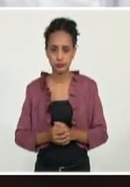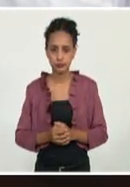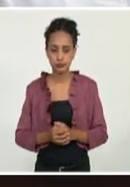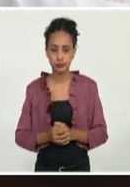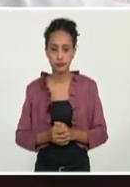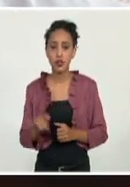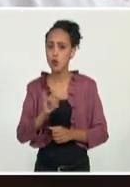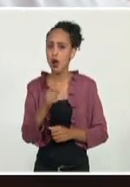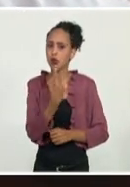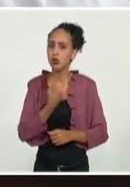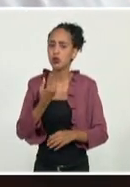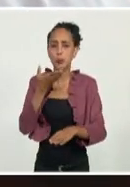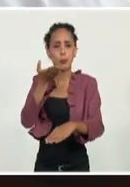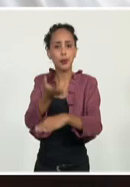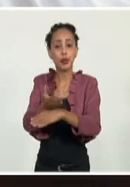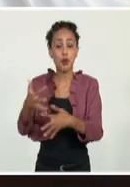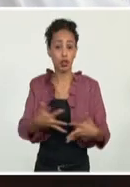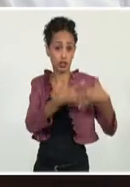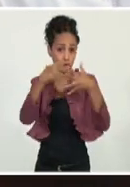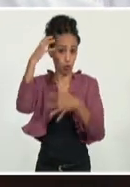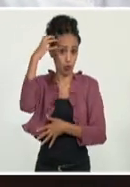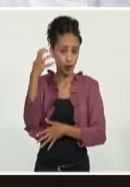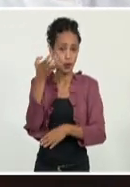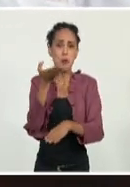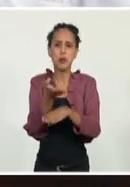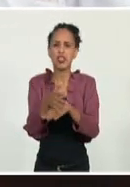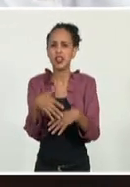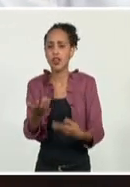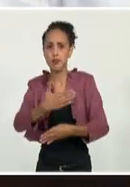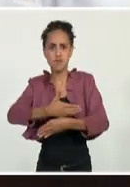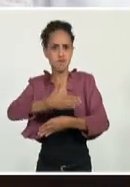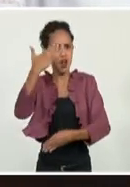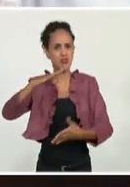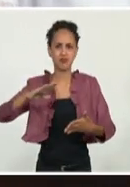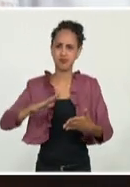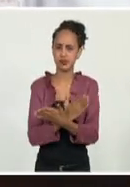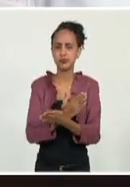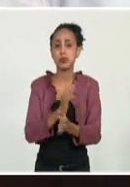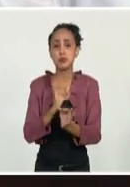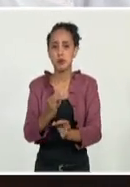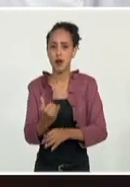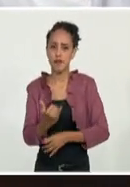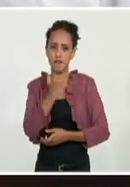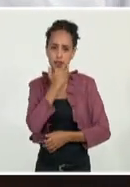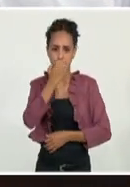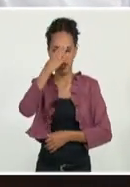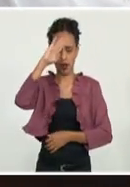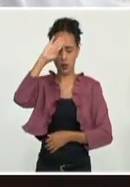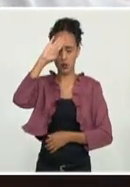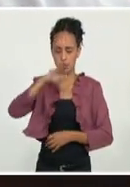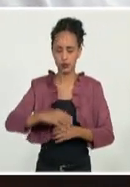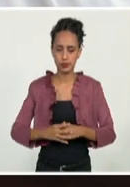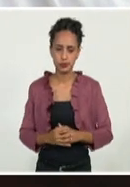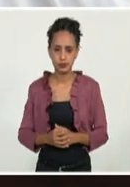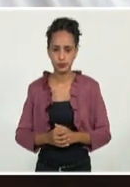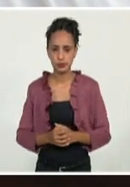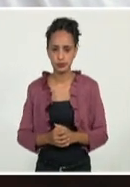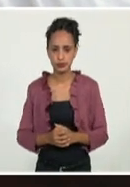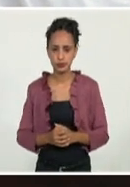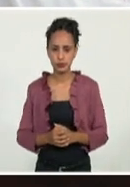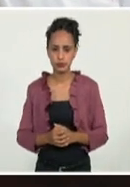gobierno de los Estados Unidos de eliminar el genocida, criminal, inmoral e